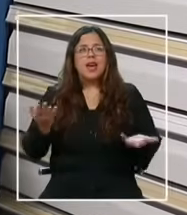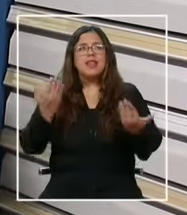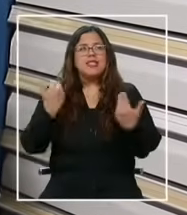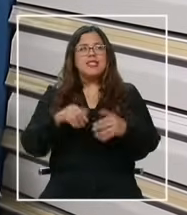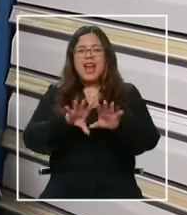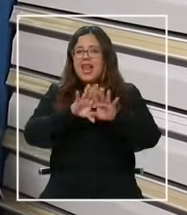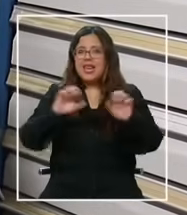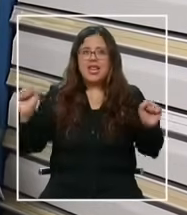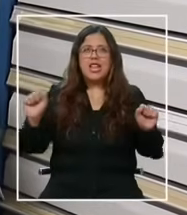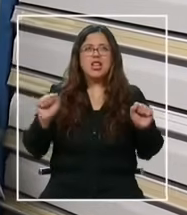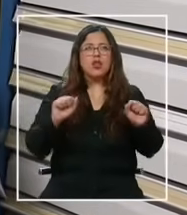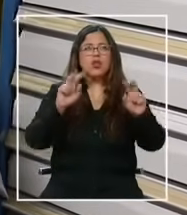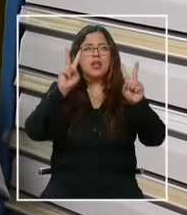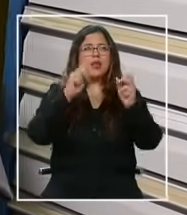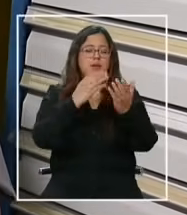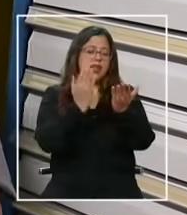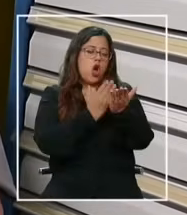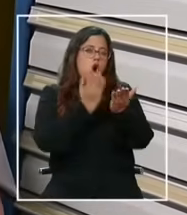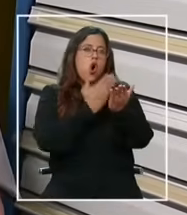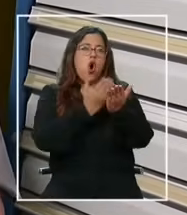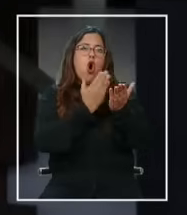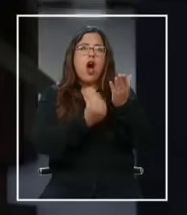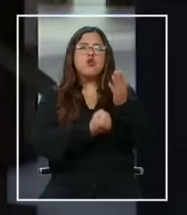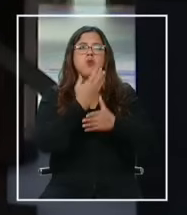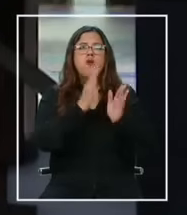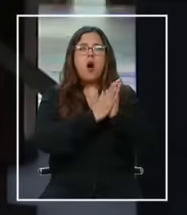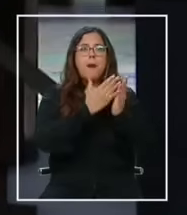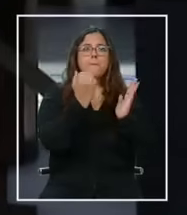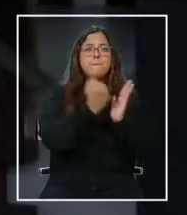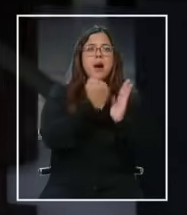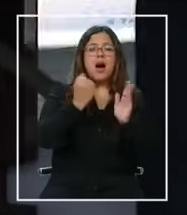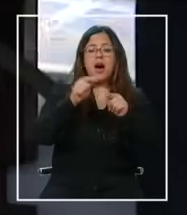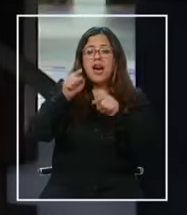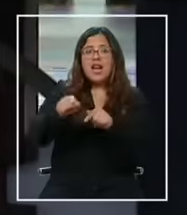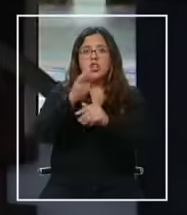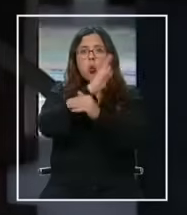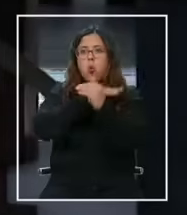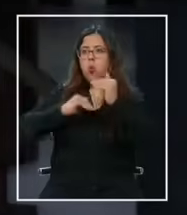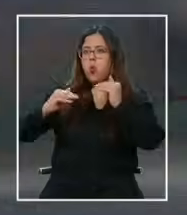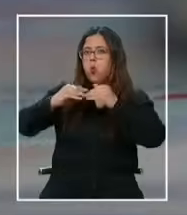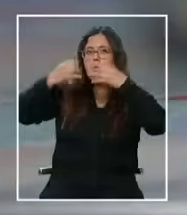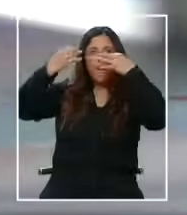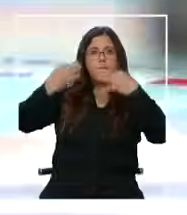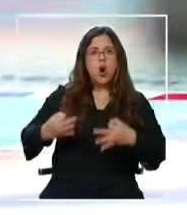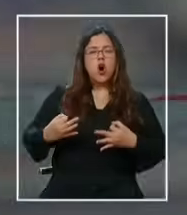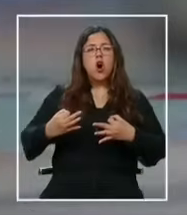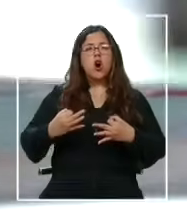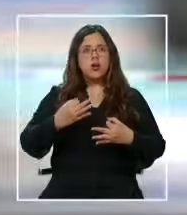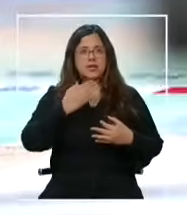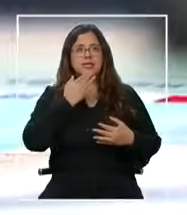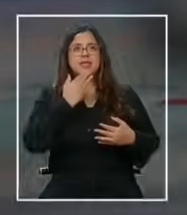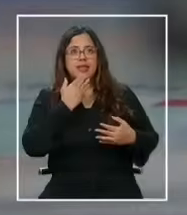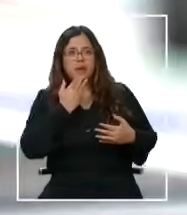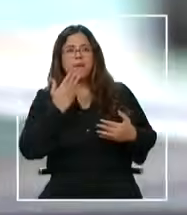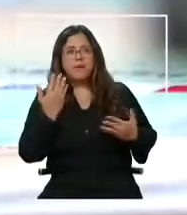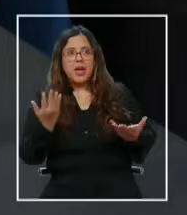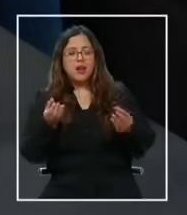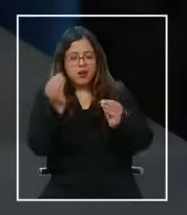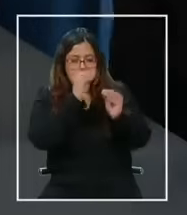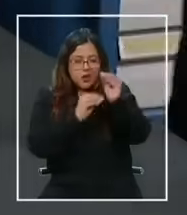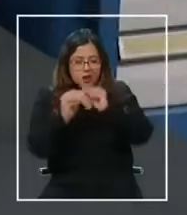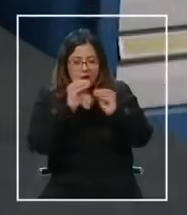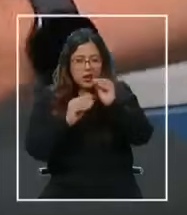impresiones listas de lo que son las hojas del nuevo pasaporte su nivel se eleva en todos los sentidos y la seguridad se funde con el